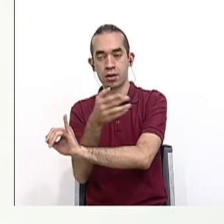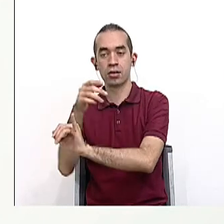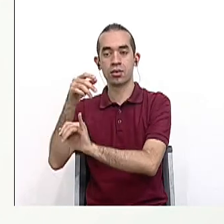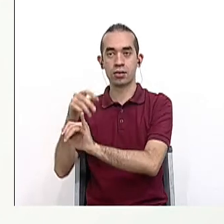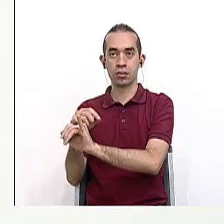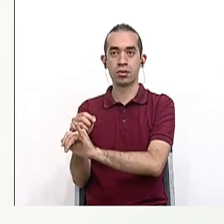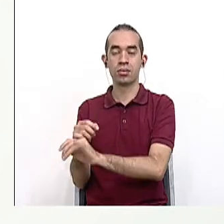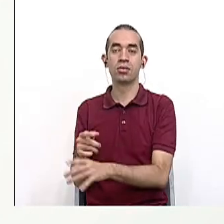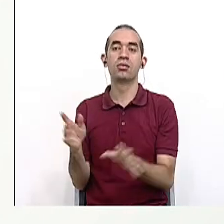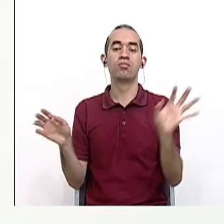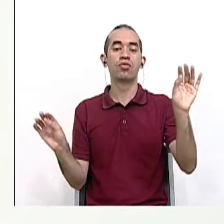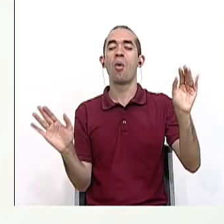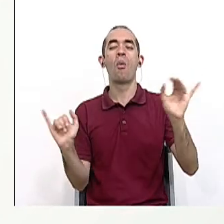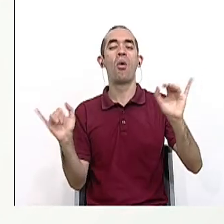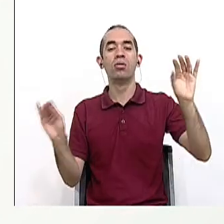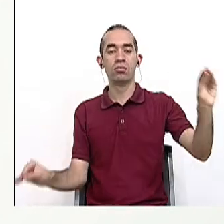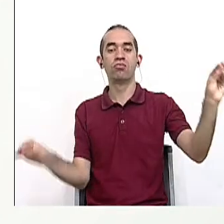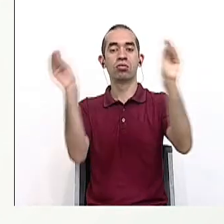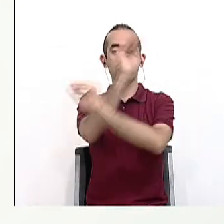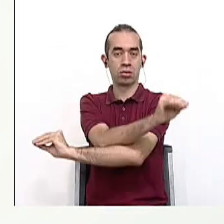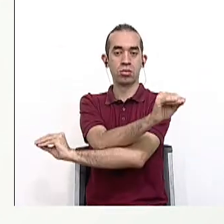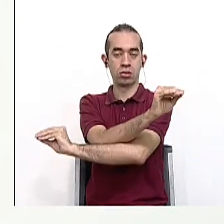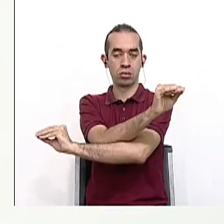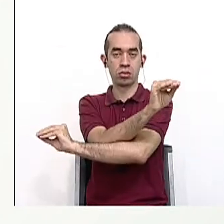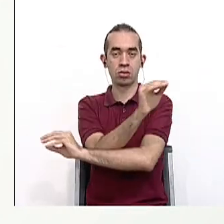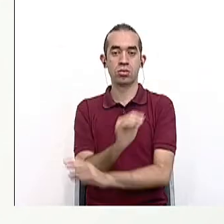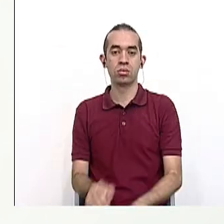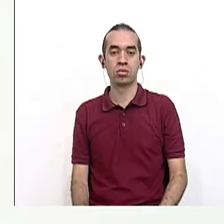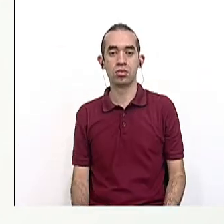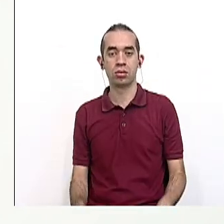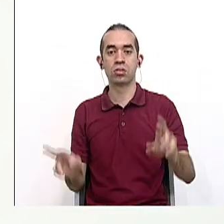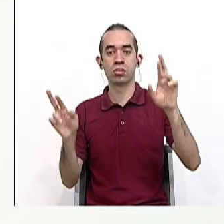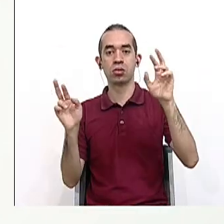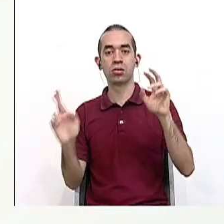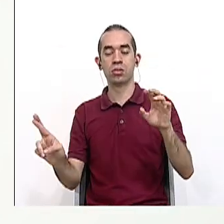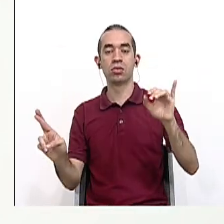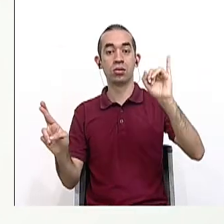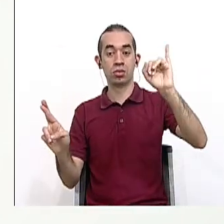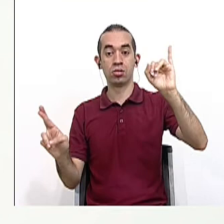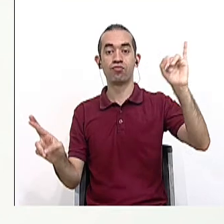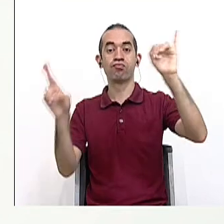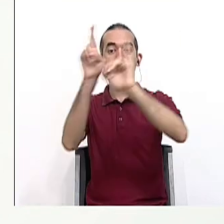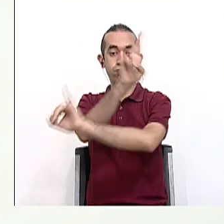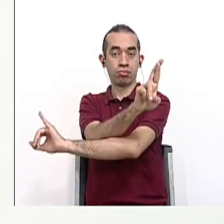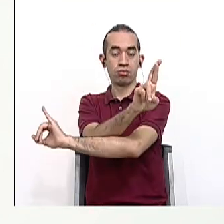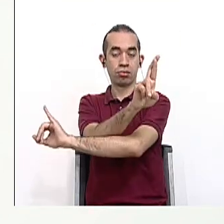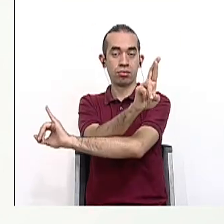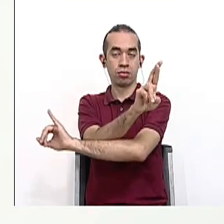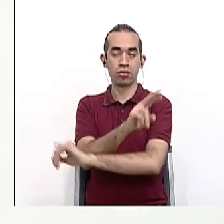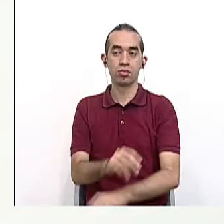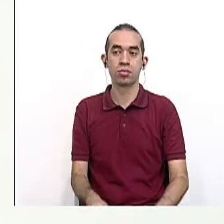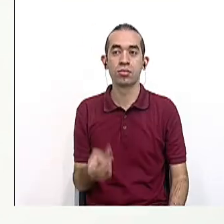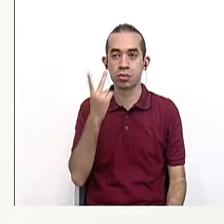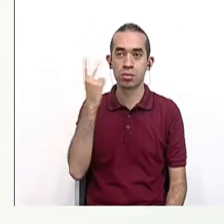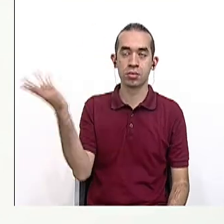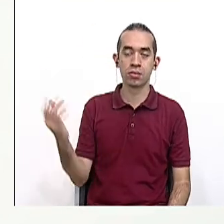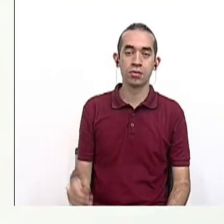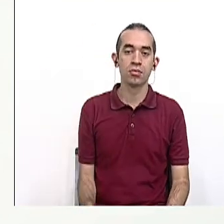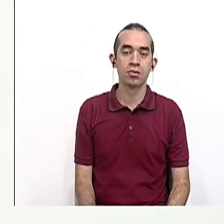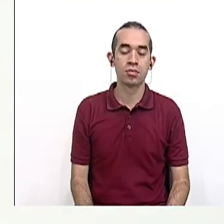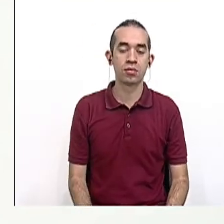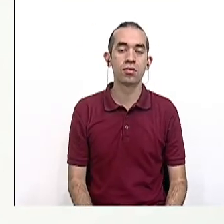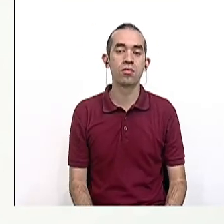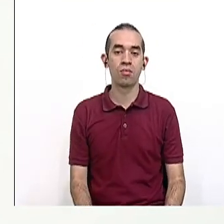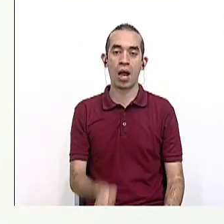decir, realizamos como el cambio de R y bajamos, subimos la R y bajamos la I. Veamos cómo queda.